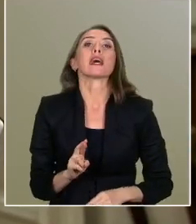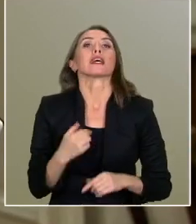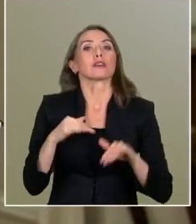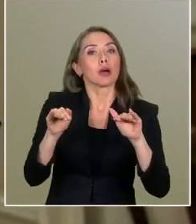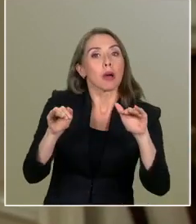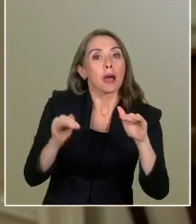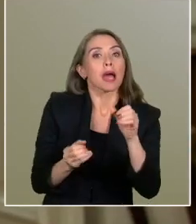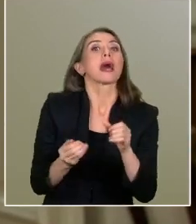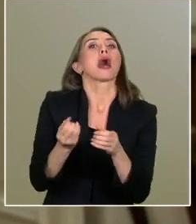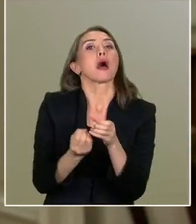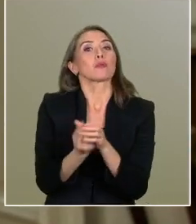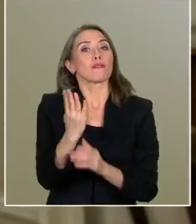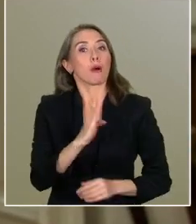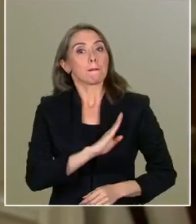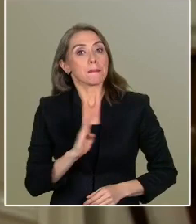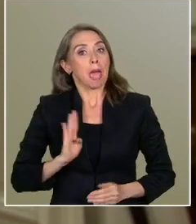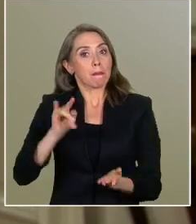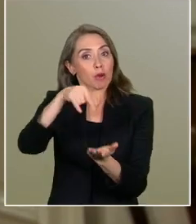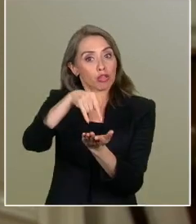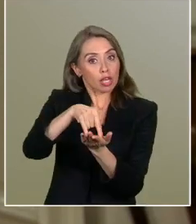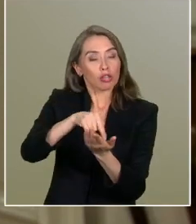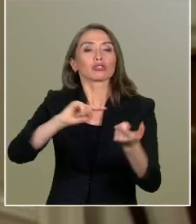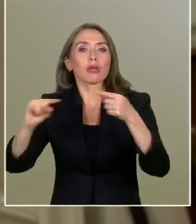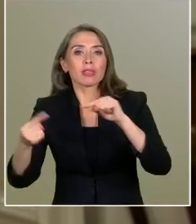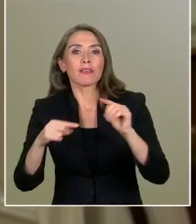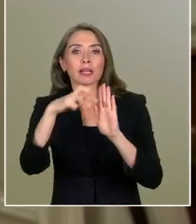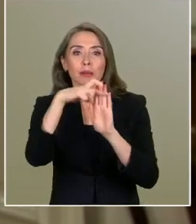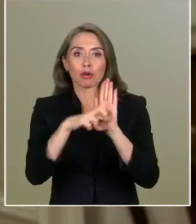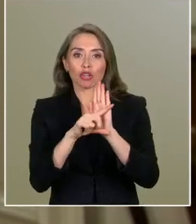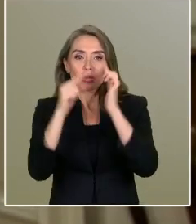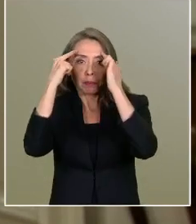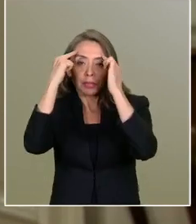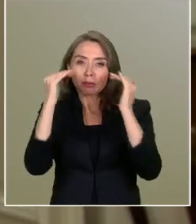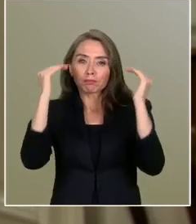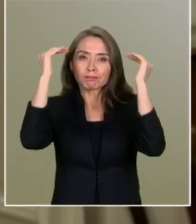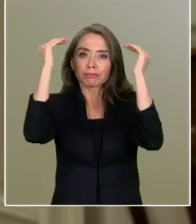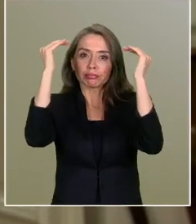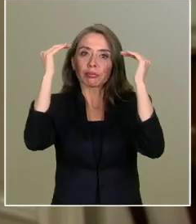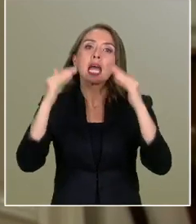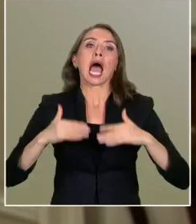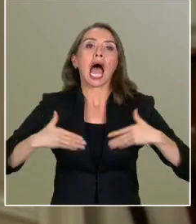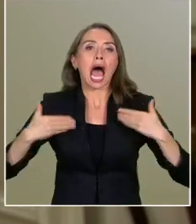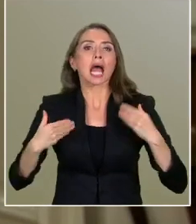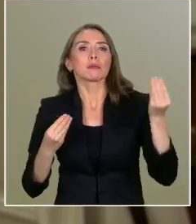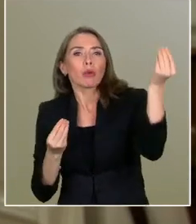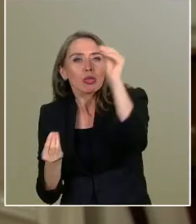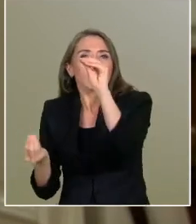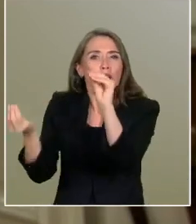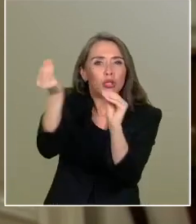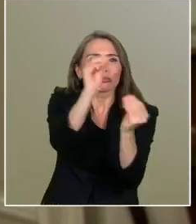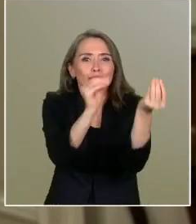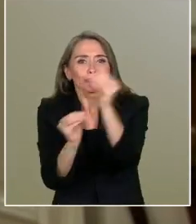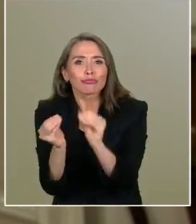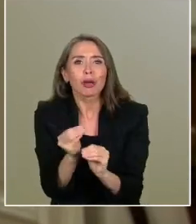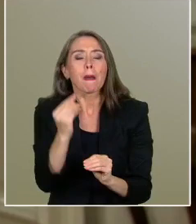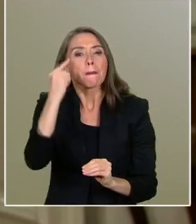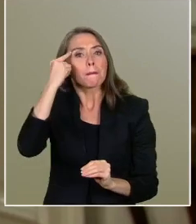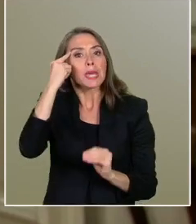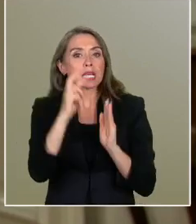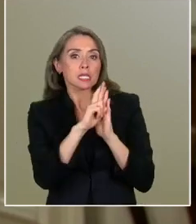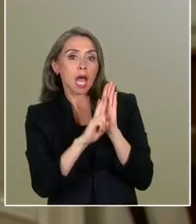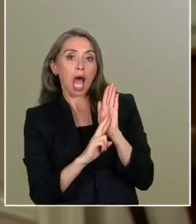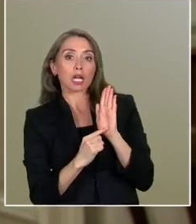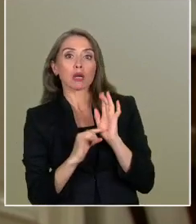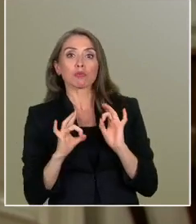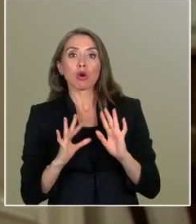invito a los miembros del nuevo congreso nacional a debatir este proyecto con la altura de miras y con ánimo constructivo pensando en las reglas que fijarán